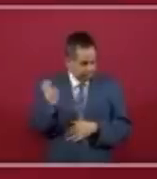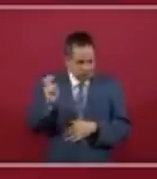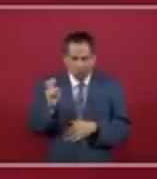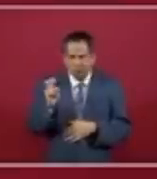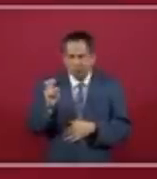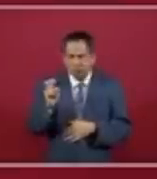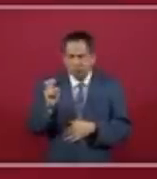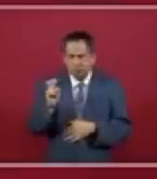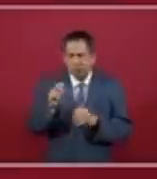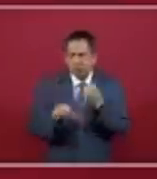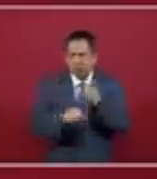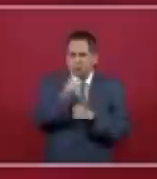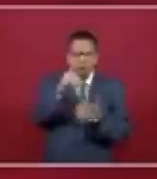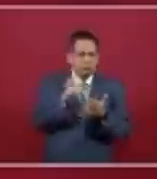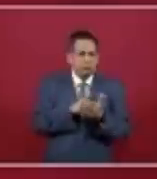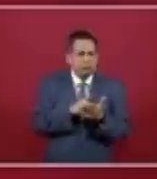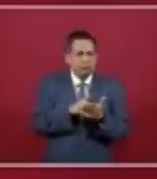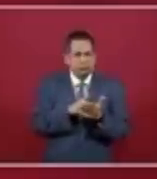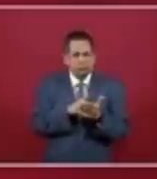211 mil